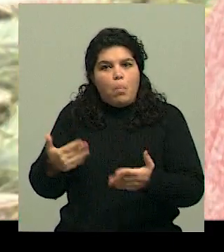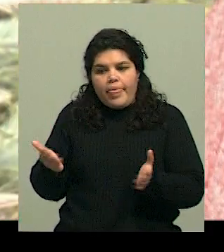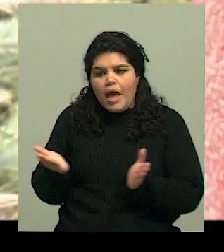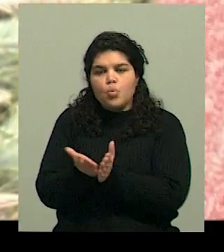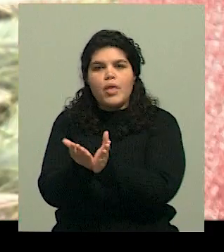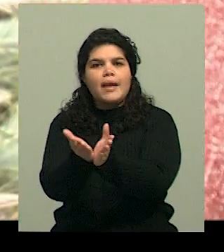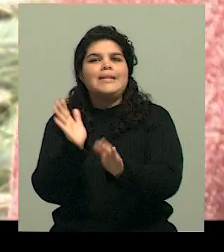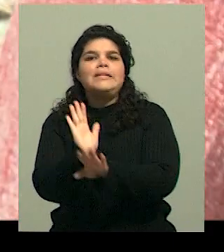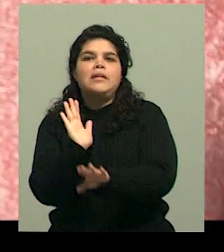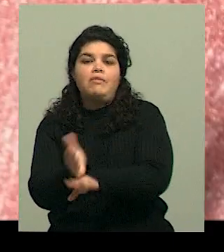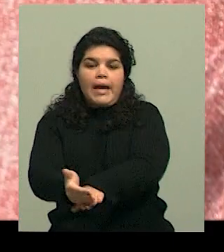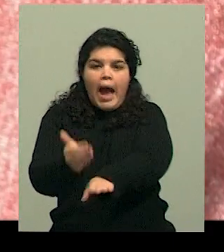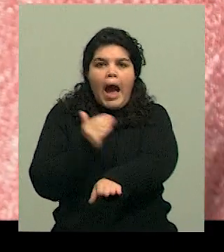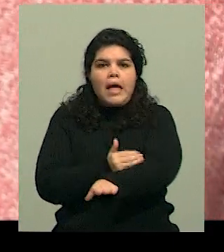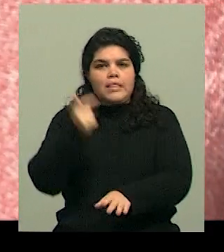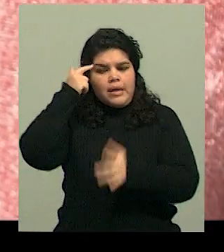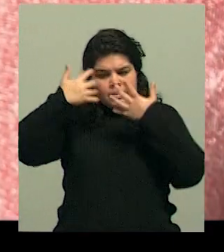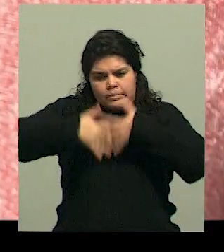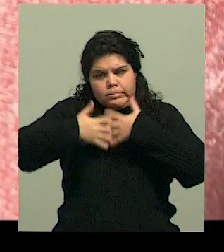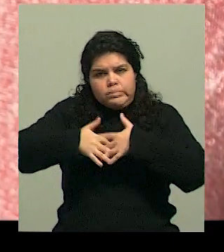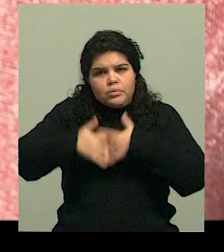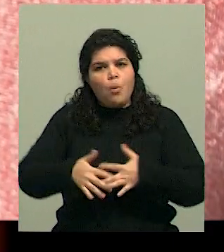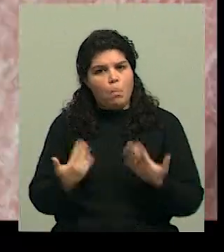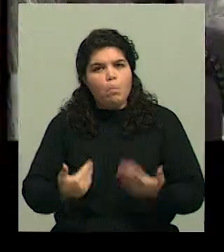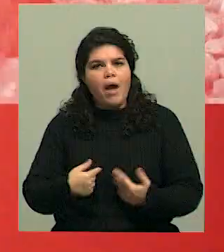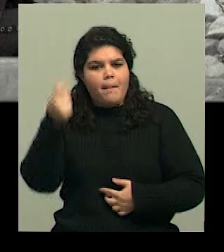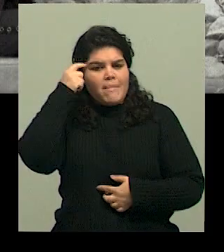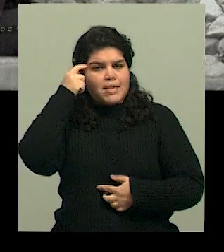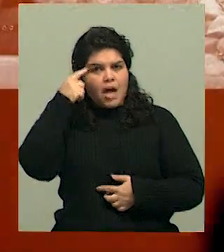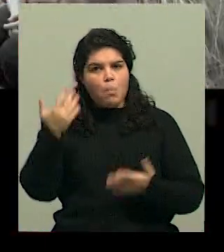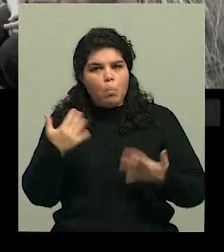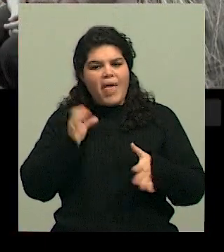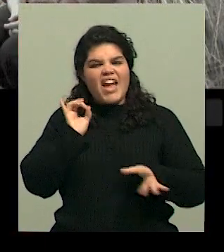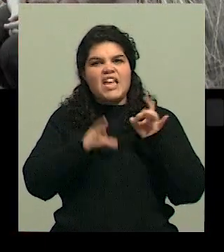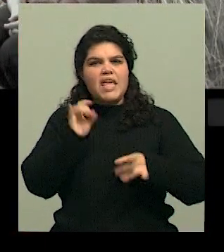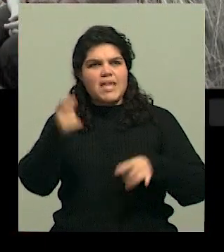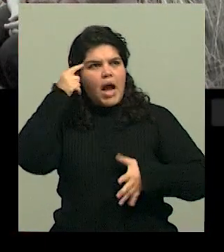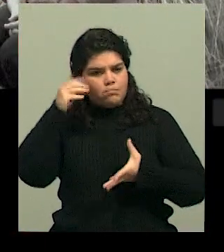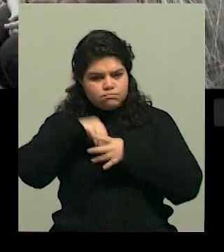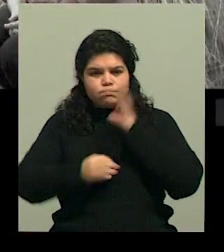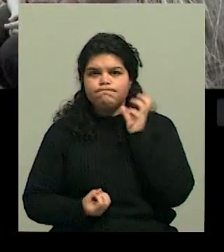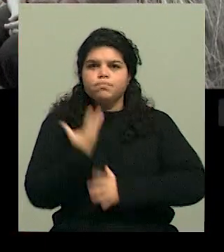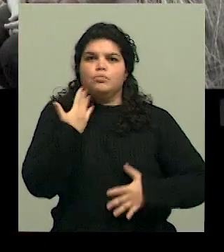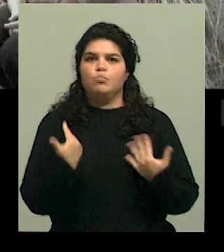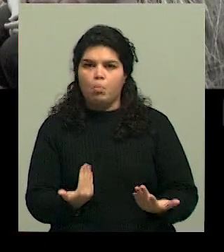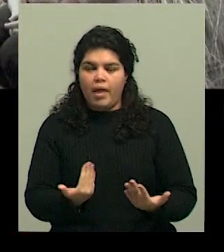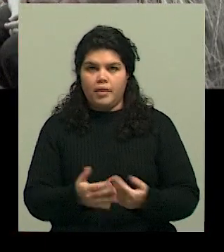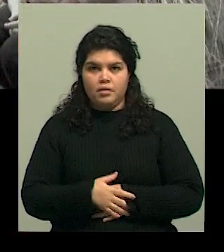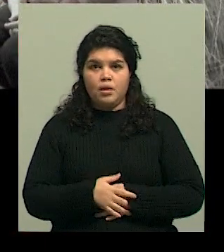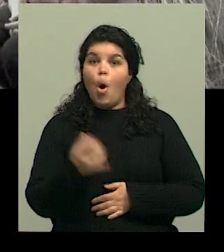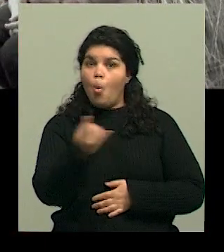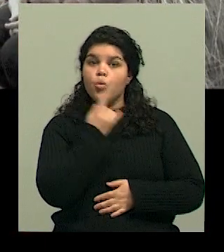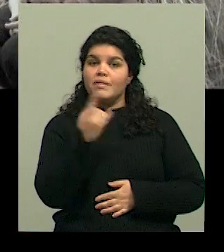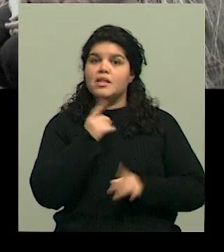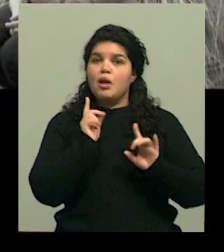tienen un pensamiento abstracto alto, con un juicio crítico. Que eso es lo que bregamos los profesores